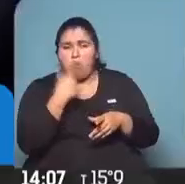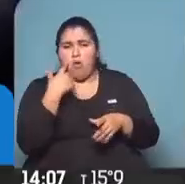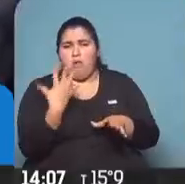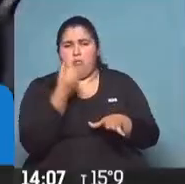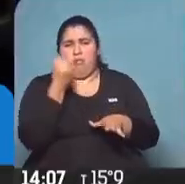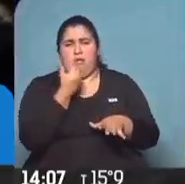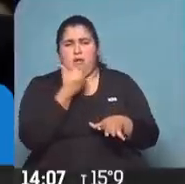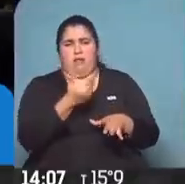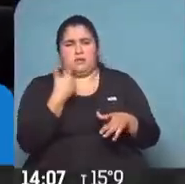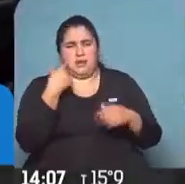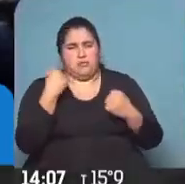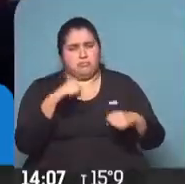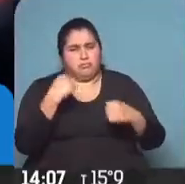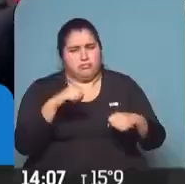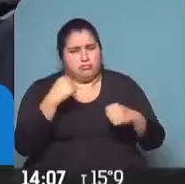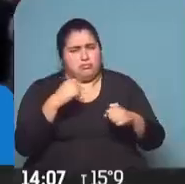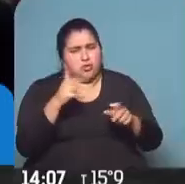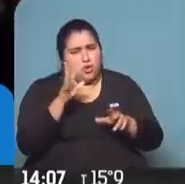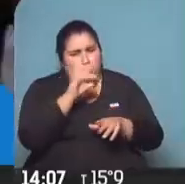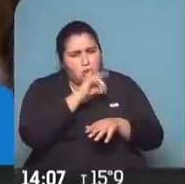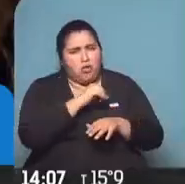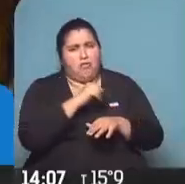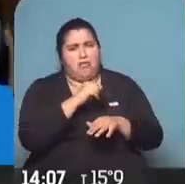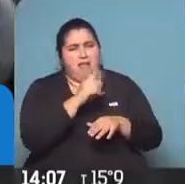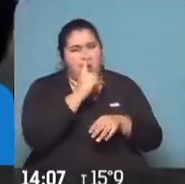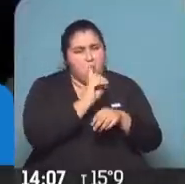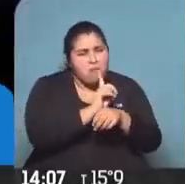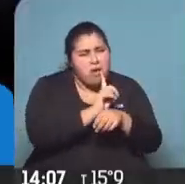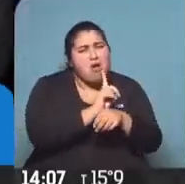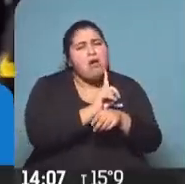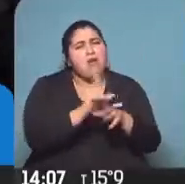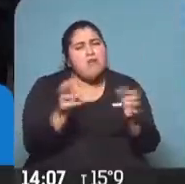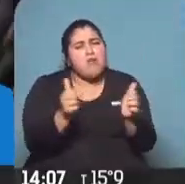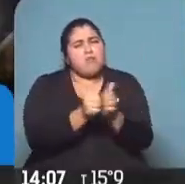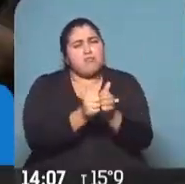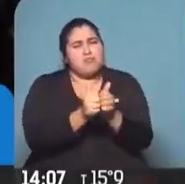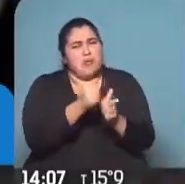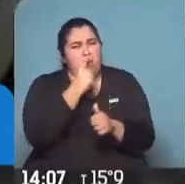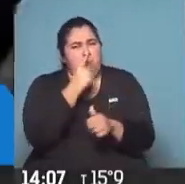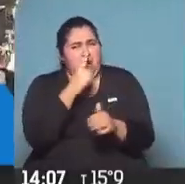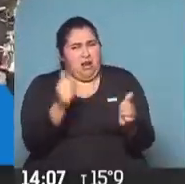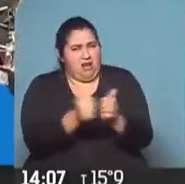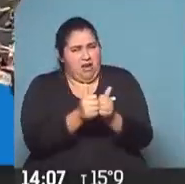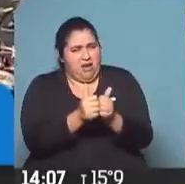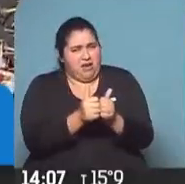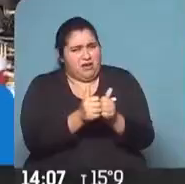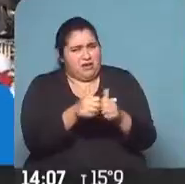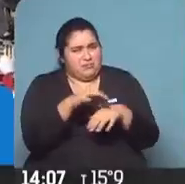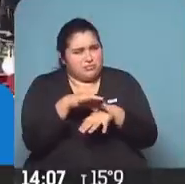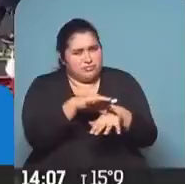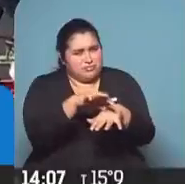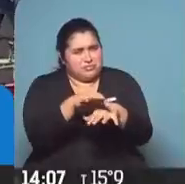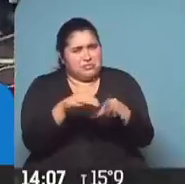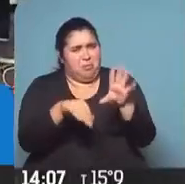al entrenamiento diario a los canes junto a sus guías enalteciendo la instrucción e